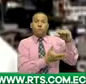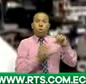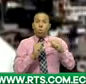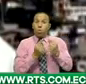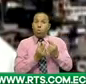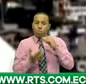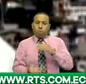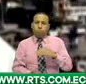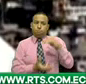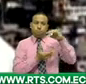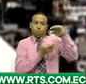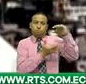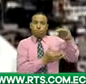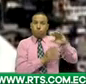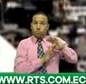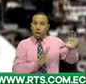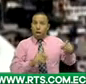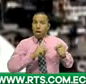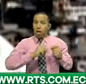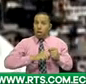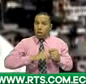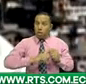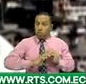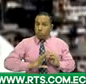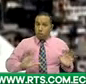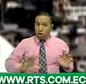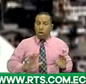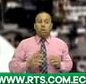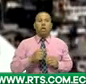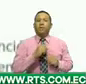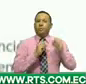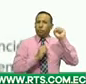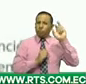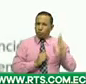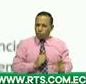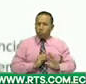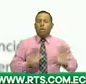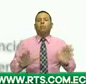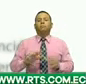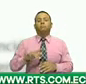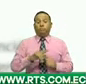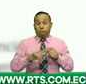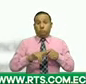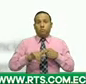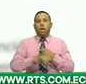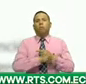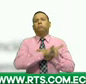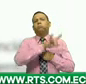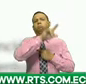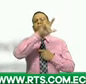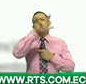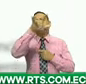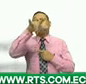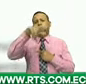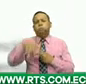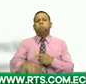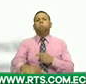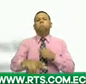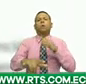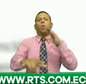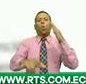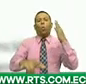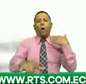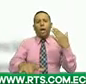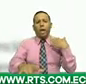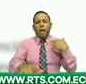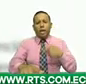parte del cargamento va a ir al sur de Quito. Inmediatamente la aeronave continuará su viaje hacia el puerto principal para